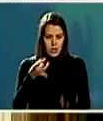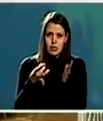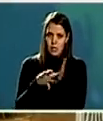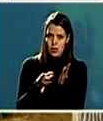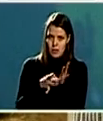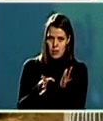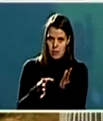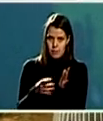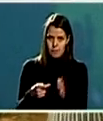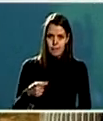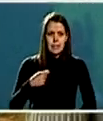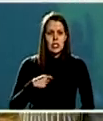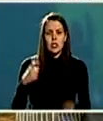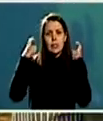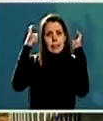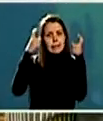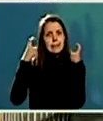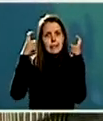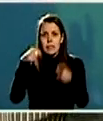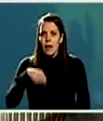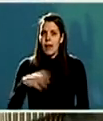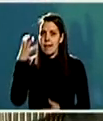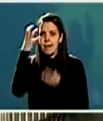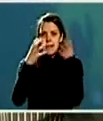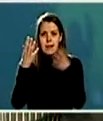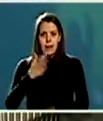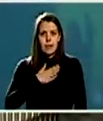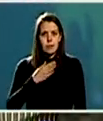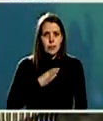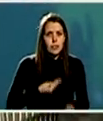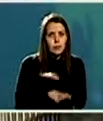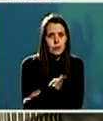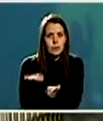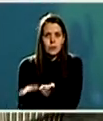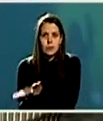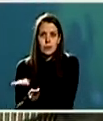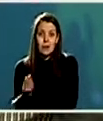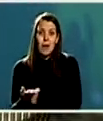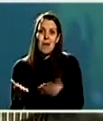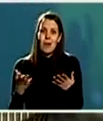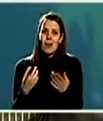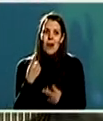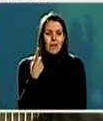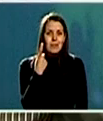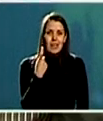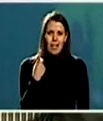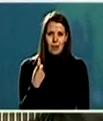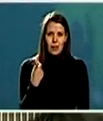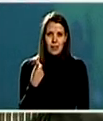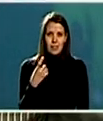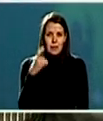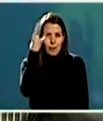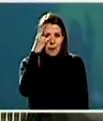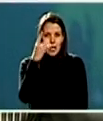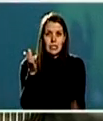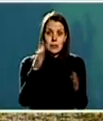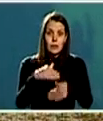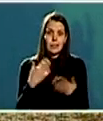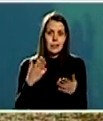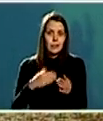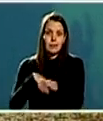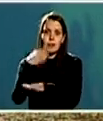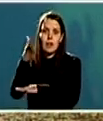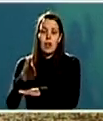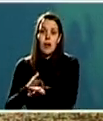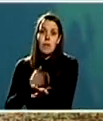reco de expot pero veces que comprar porque aosi